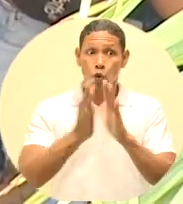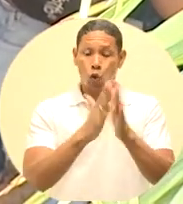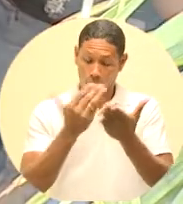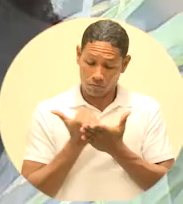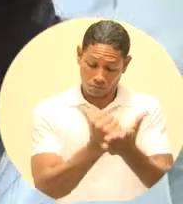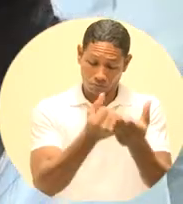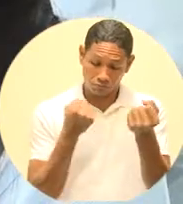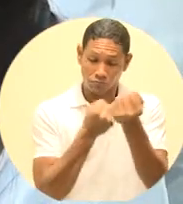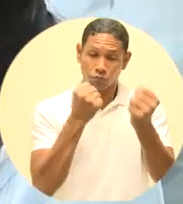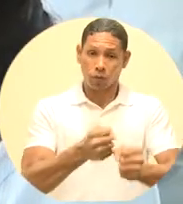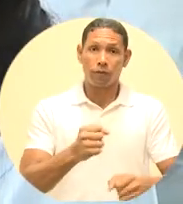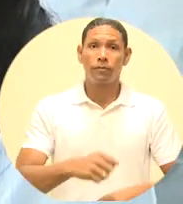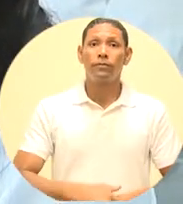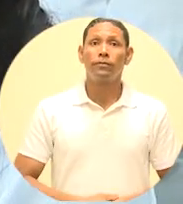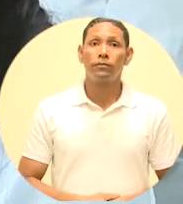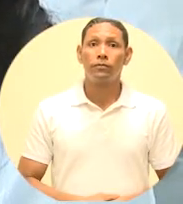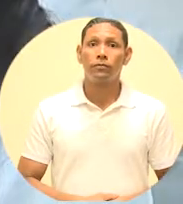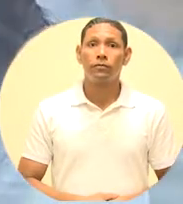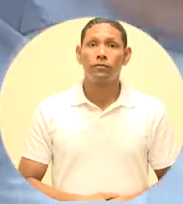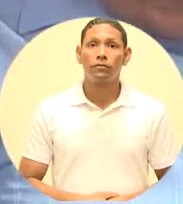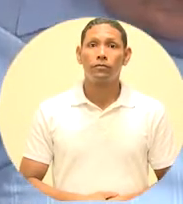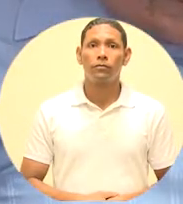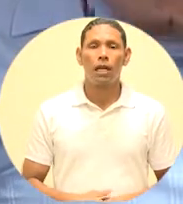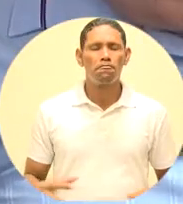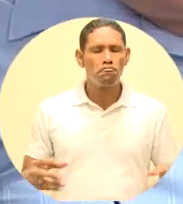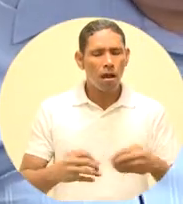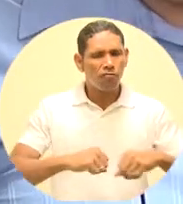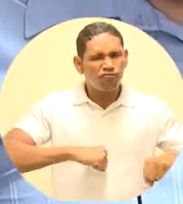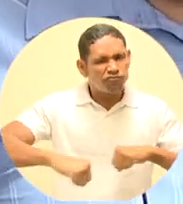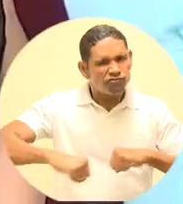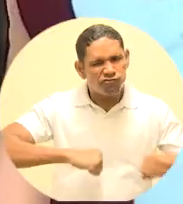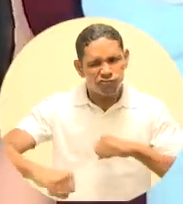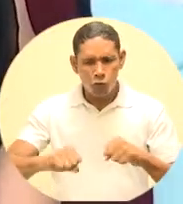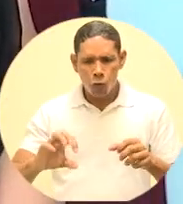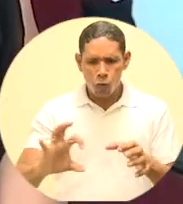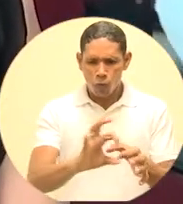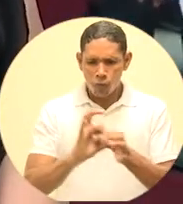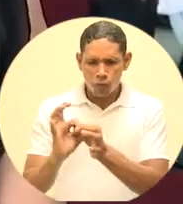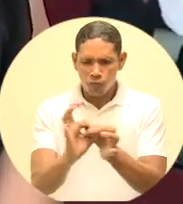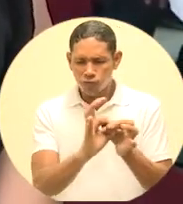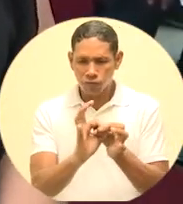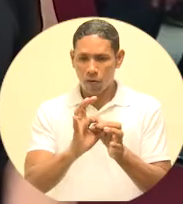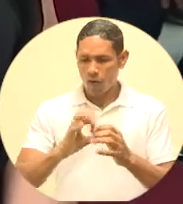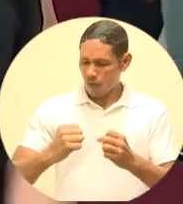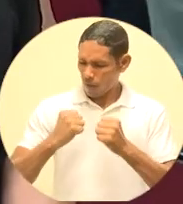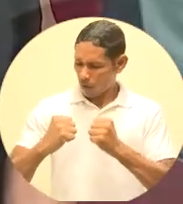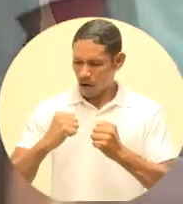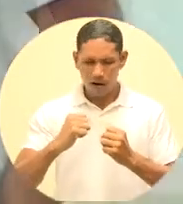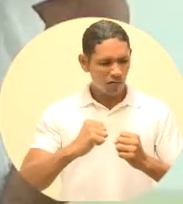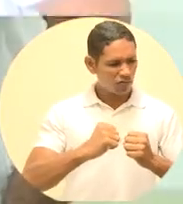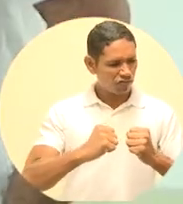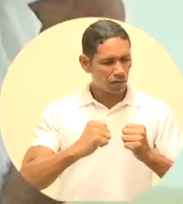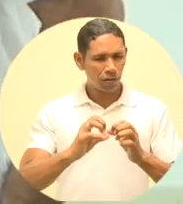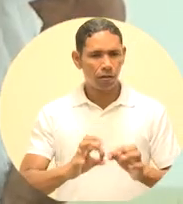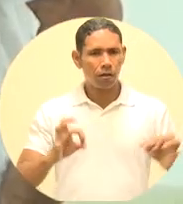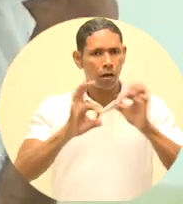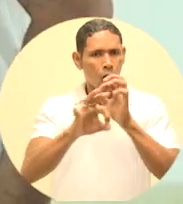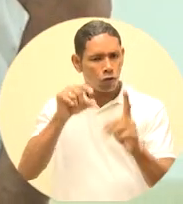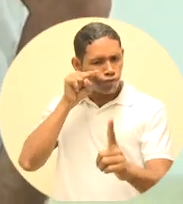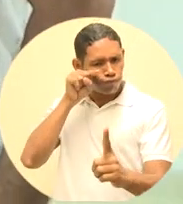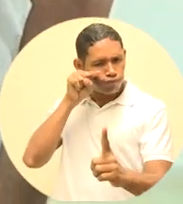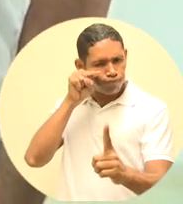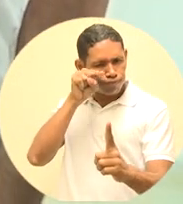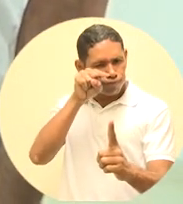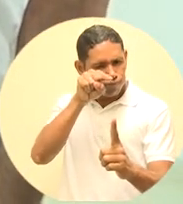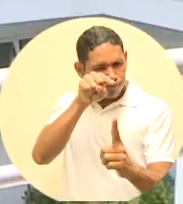la sociedad. También se plantea la ejecución de acciones y actividades conjuntas que permitan el fortalecimiento de ambas instituciones en el marco de su